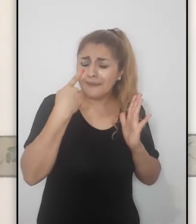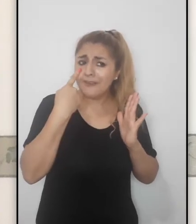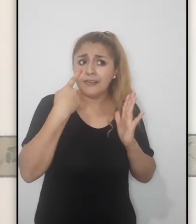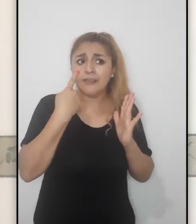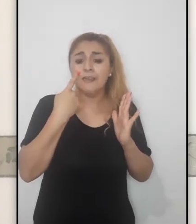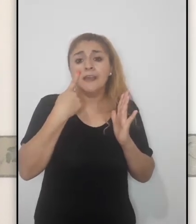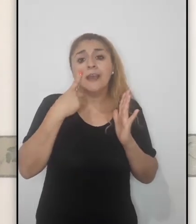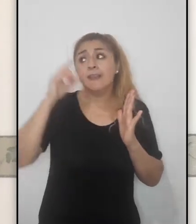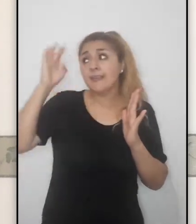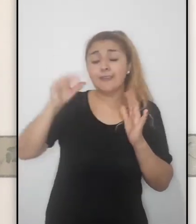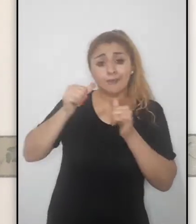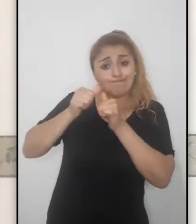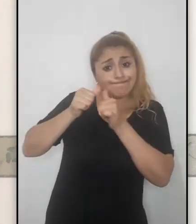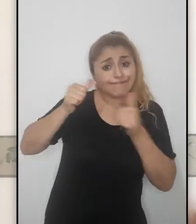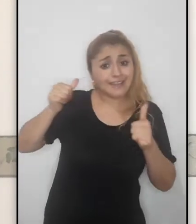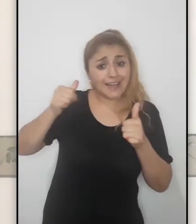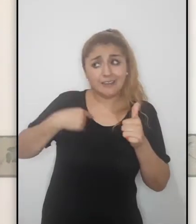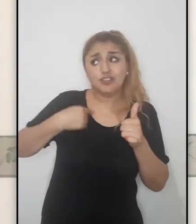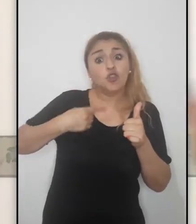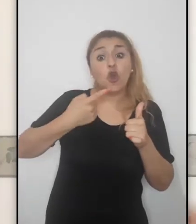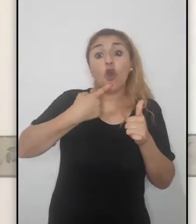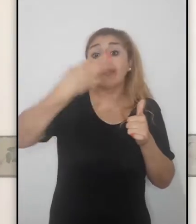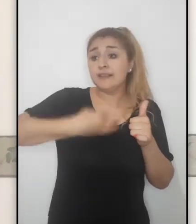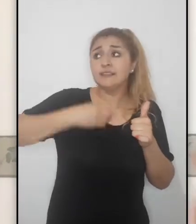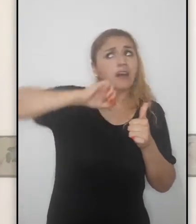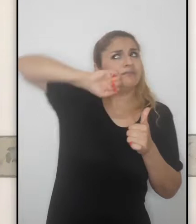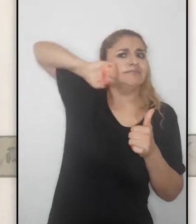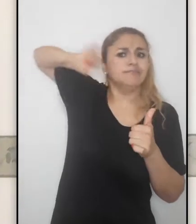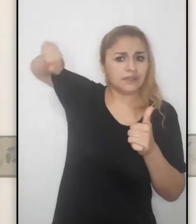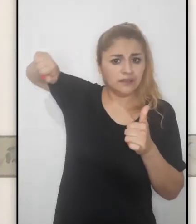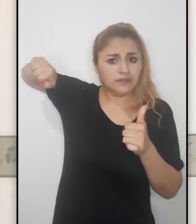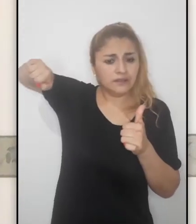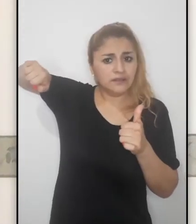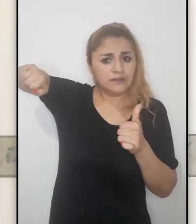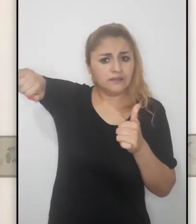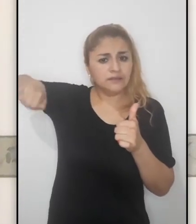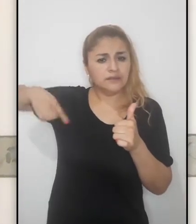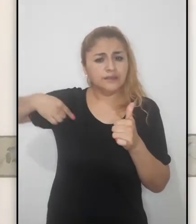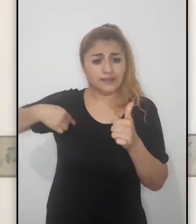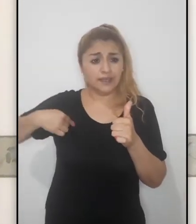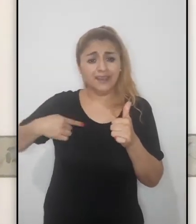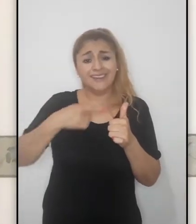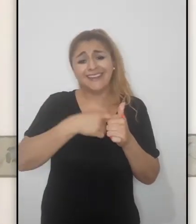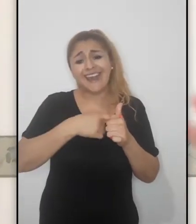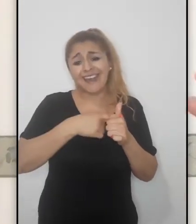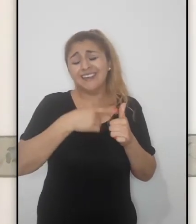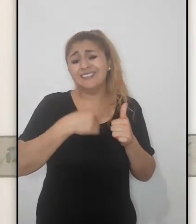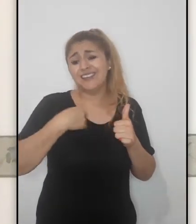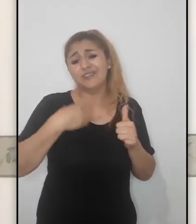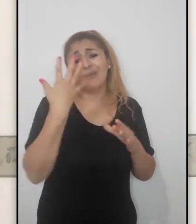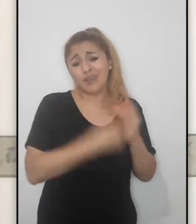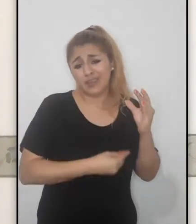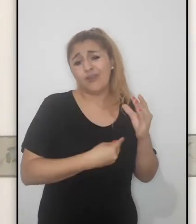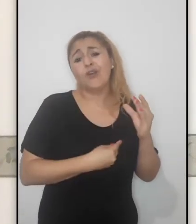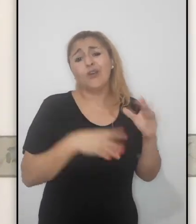de dios' en un trayecto en una vía en una carretera de equivocaciones constantes ya estar caminando por un